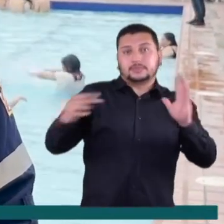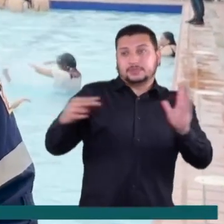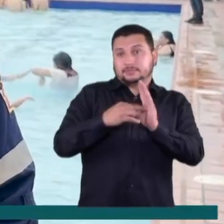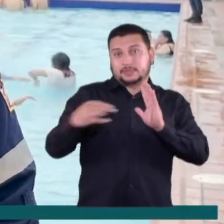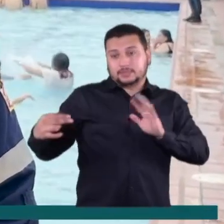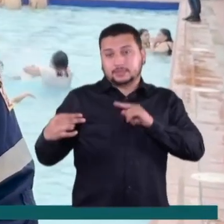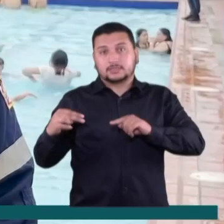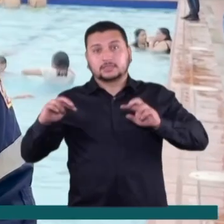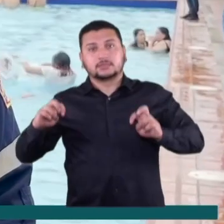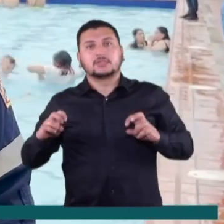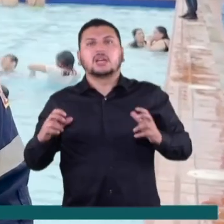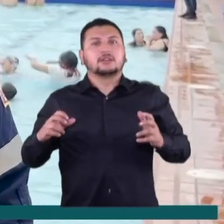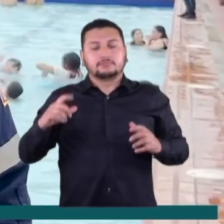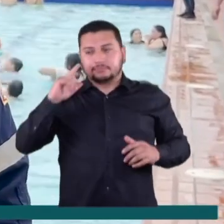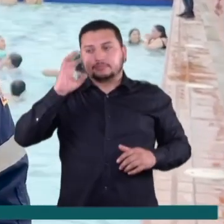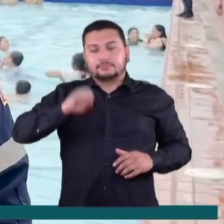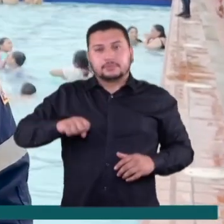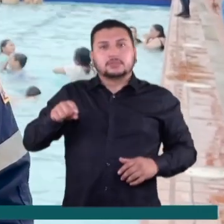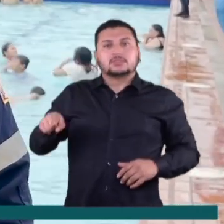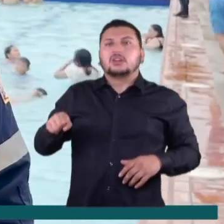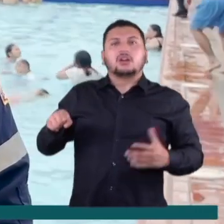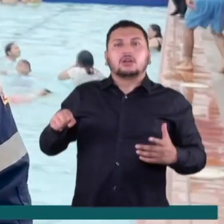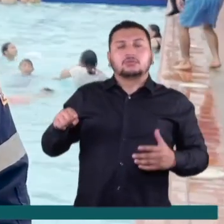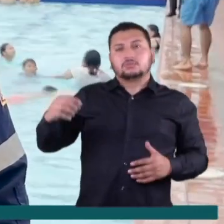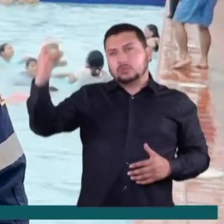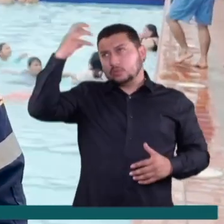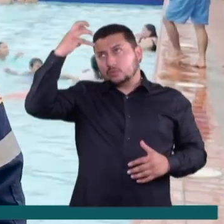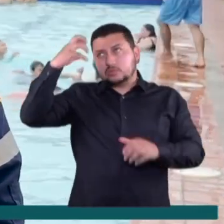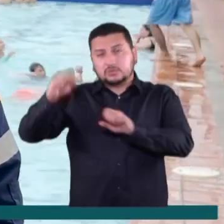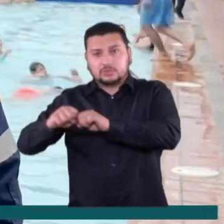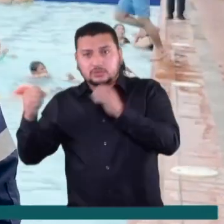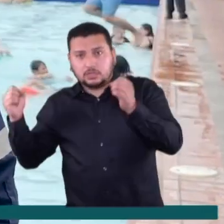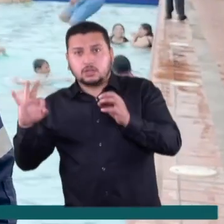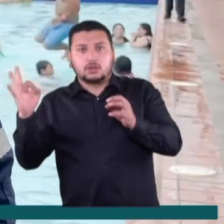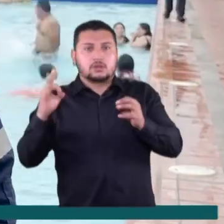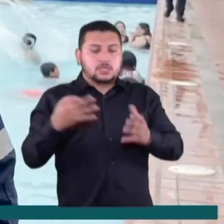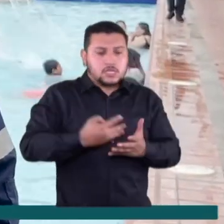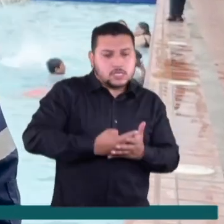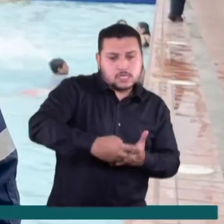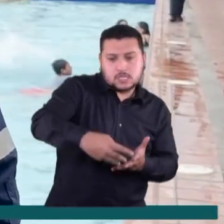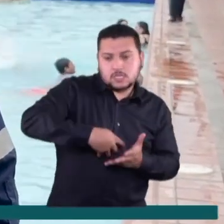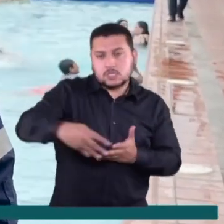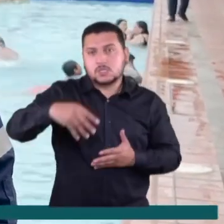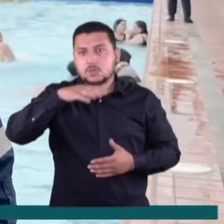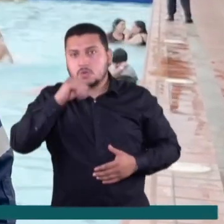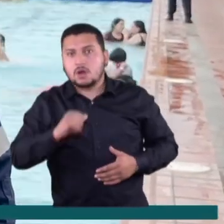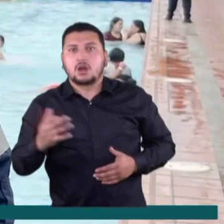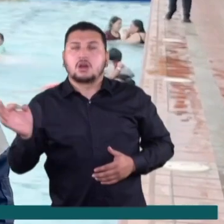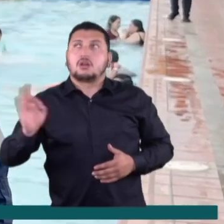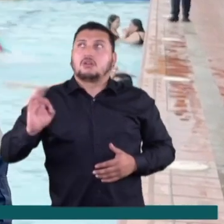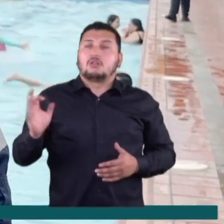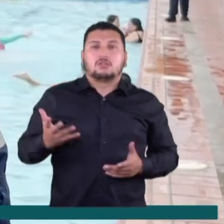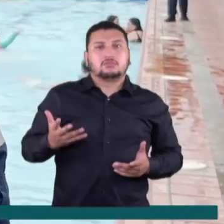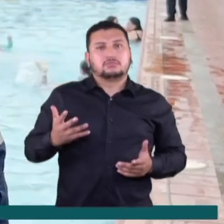rendijas para bajar a ellas, también encontramos duchas en mal estado, unas están en funcionamiento, otras